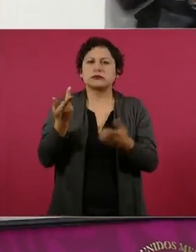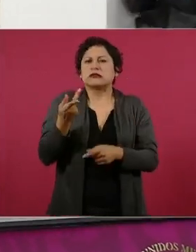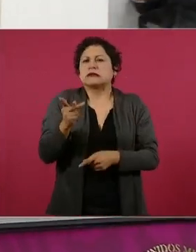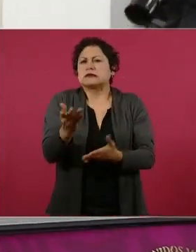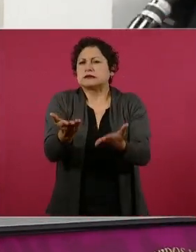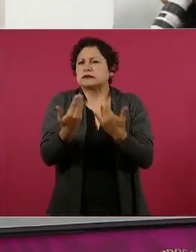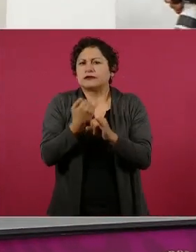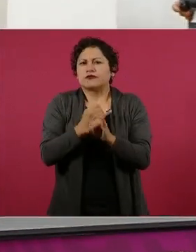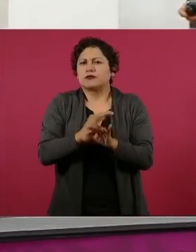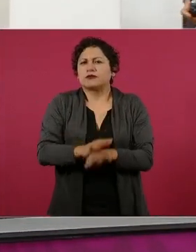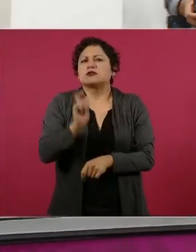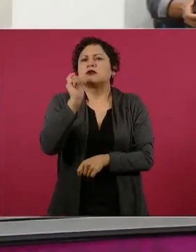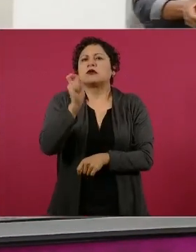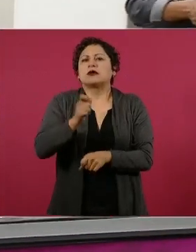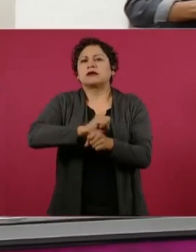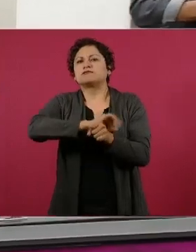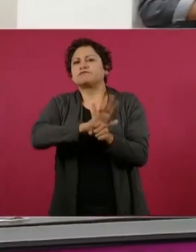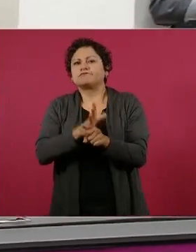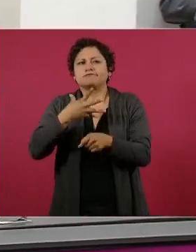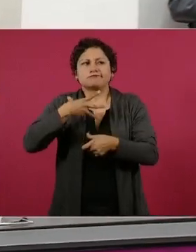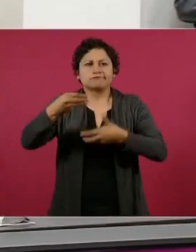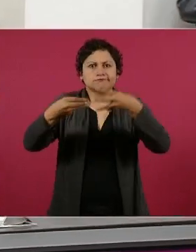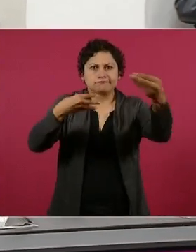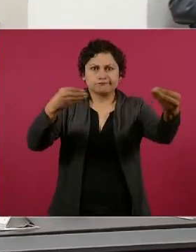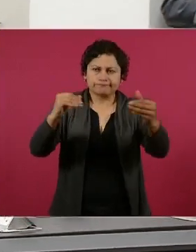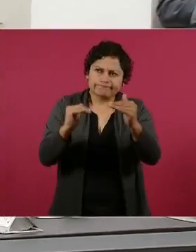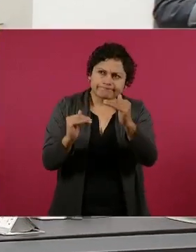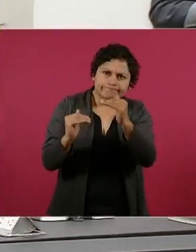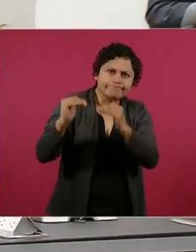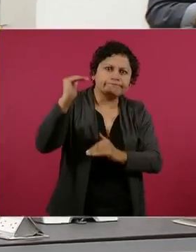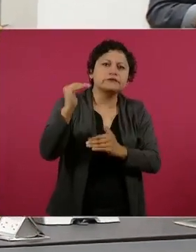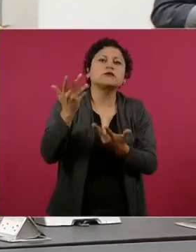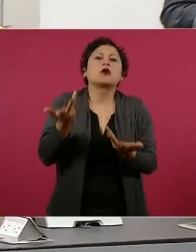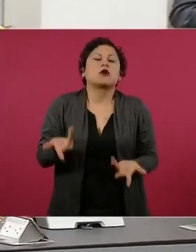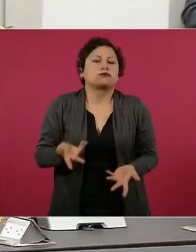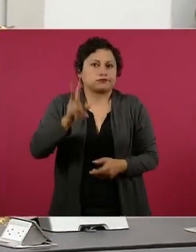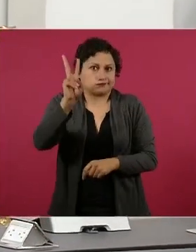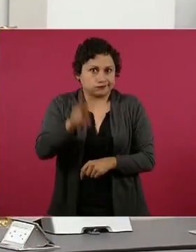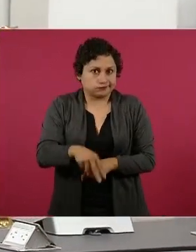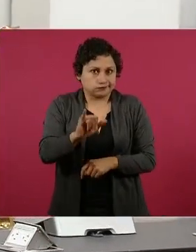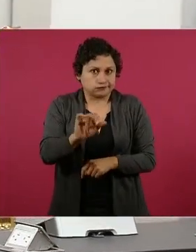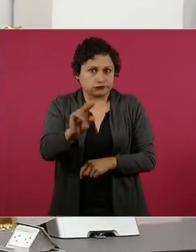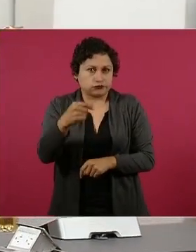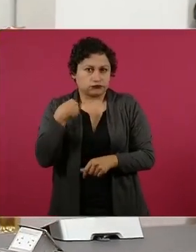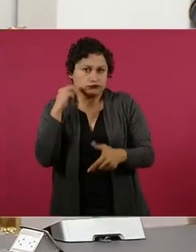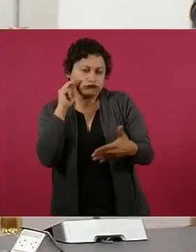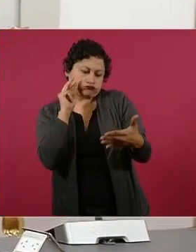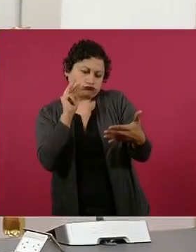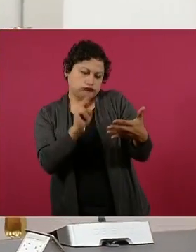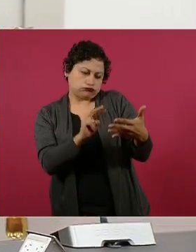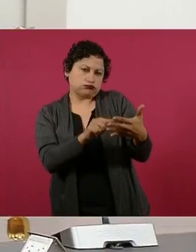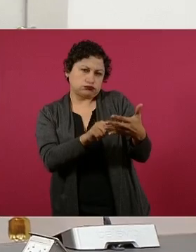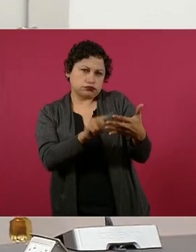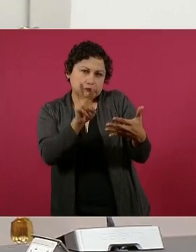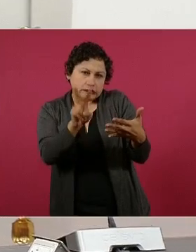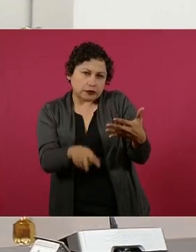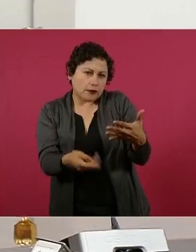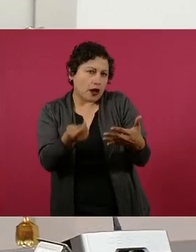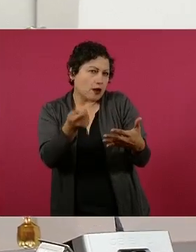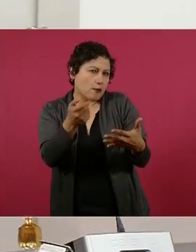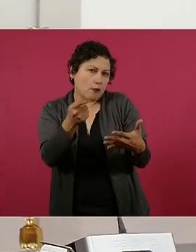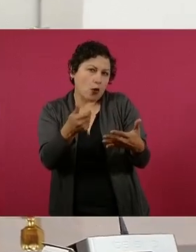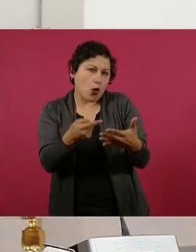tan real es esta alza que se tiene. Yo estaba checando datos, incluso las cifras son mucho menores del año pasado a